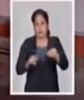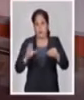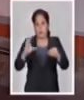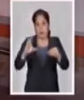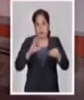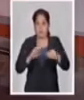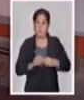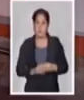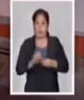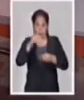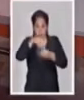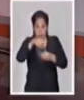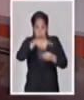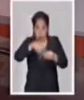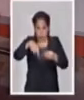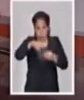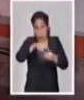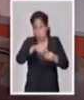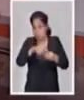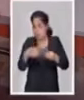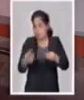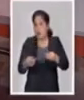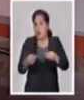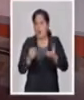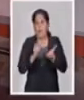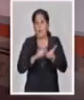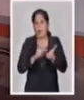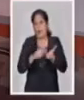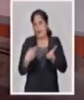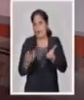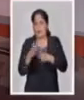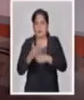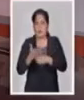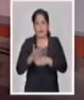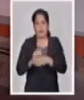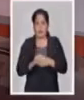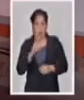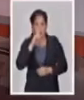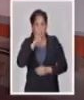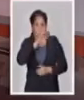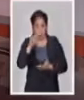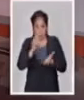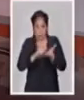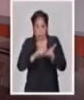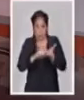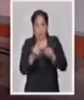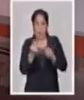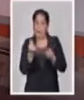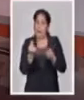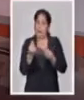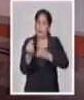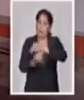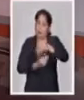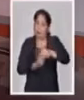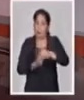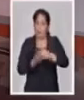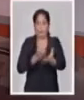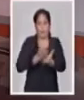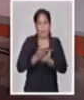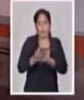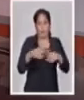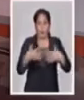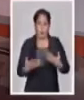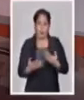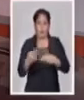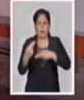Ahora, dentro de eso, ¿qué cosa es la canasta normal? ¿Cómo se ha concebido? ¿Cuáles precios cambian? ¿Cuáles se mantienen? ¿Cómo va a